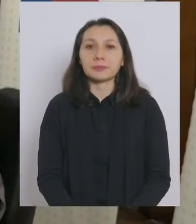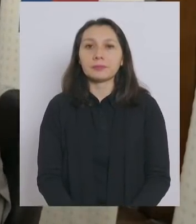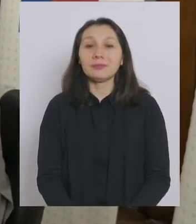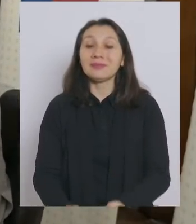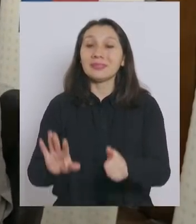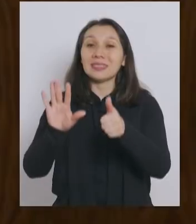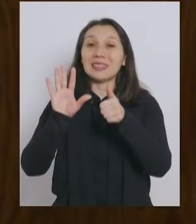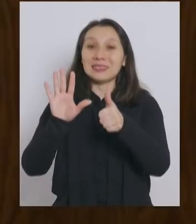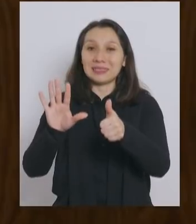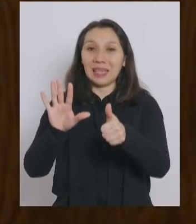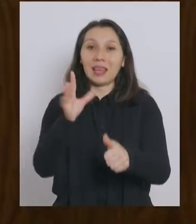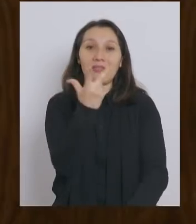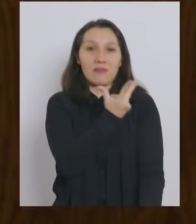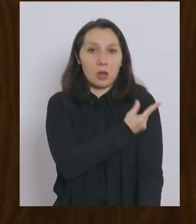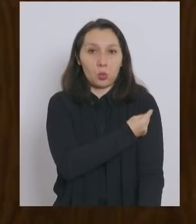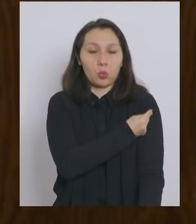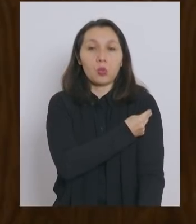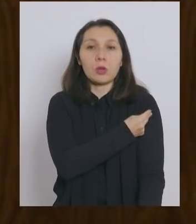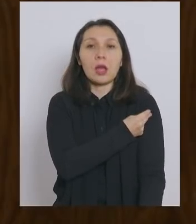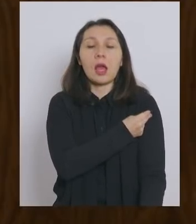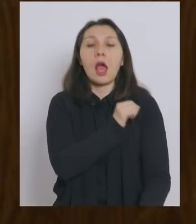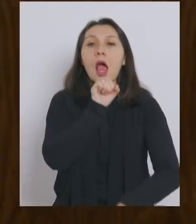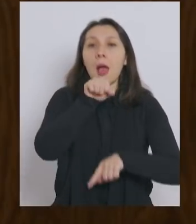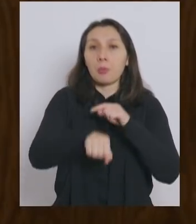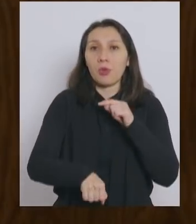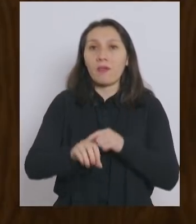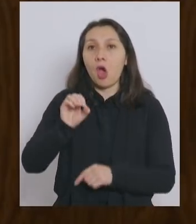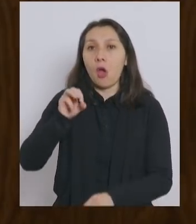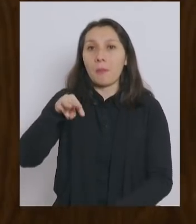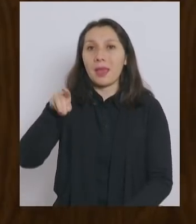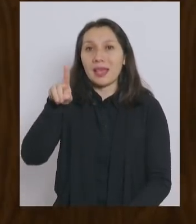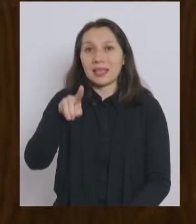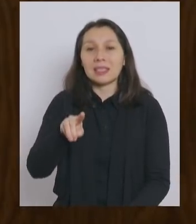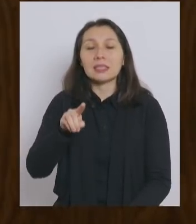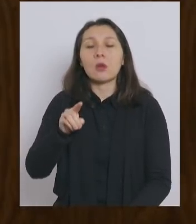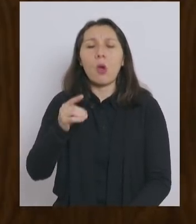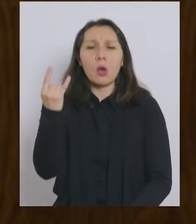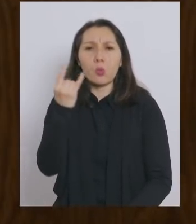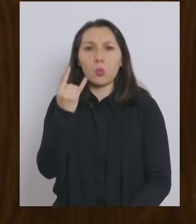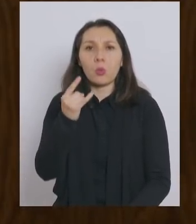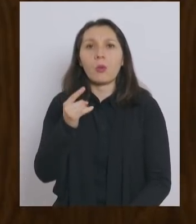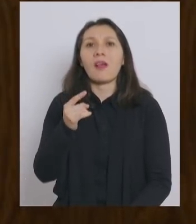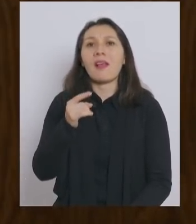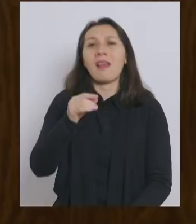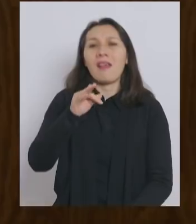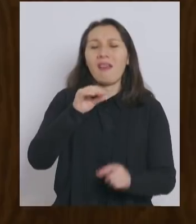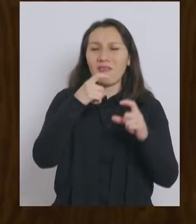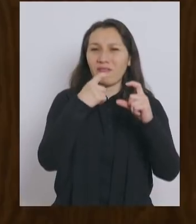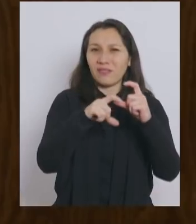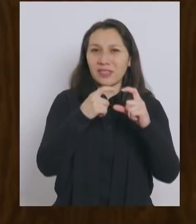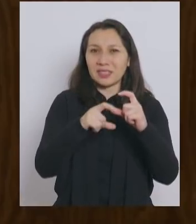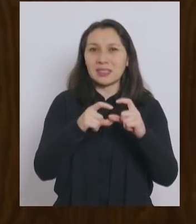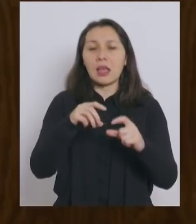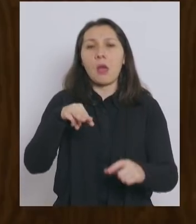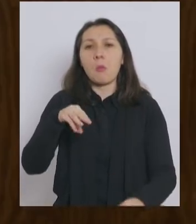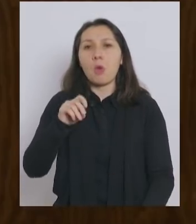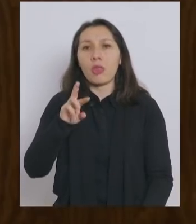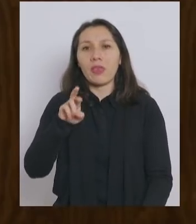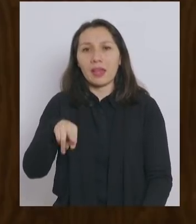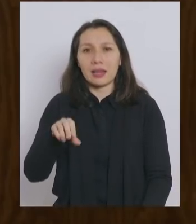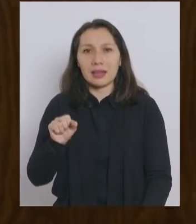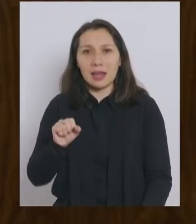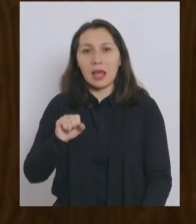Son 6 entonces las vacunas que han sido aprobadas por la OMS para usos de emergencia: Pfizer-BioNTech, Moderna, Vaxzevria,